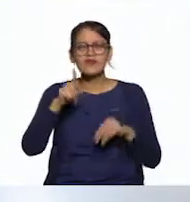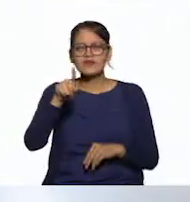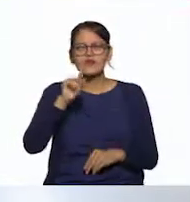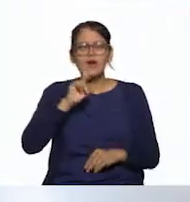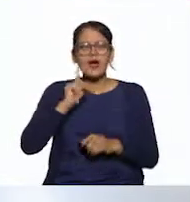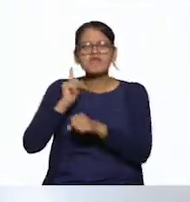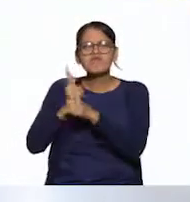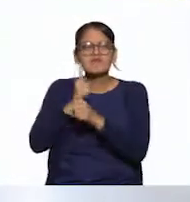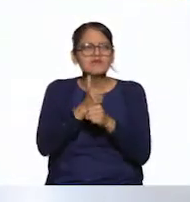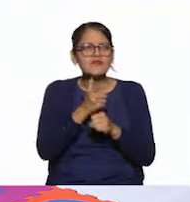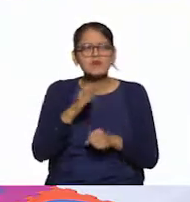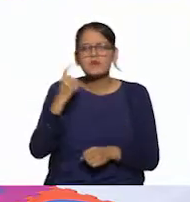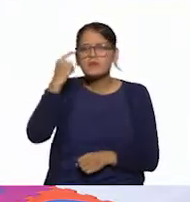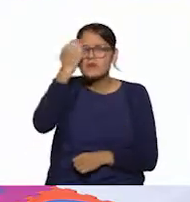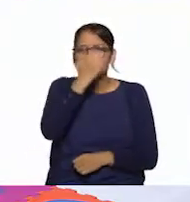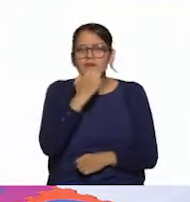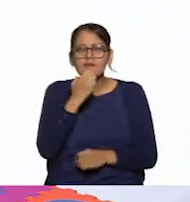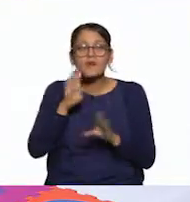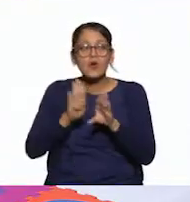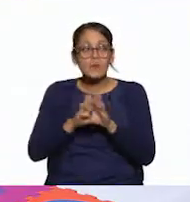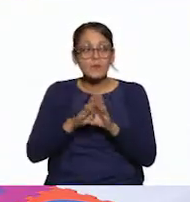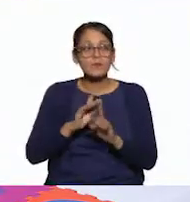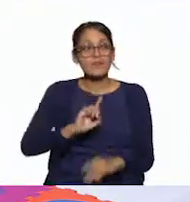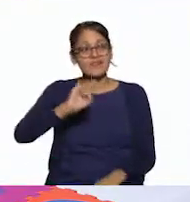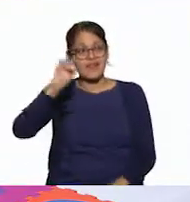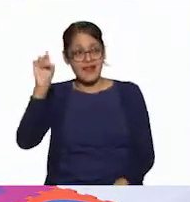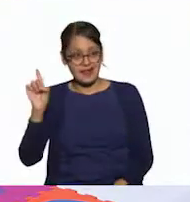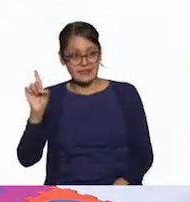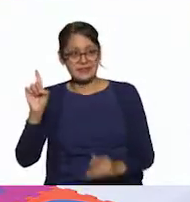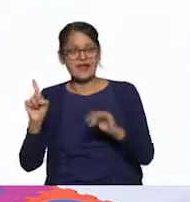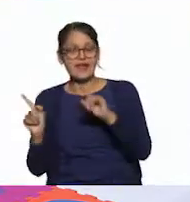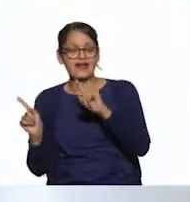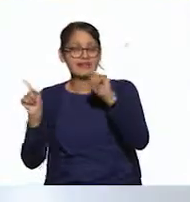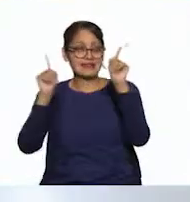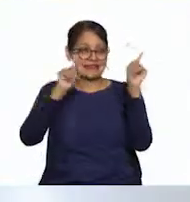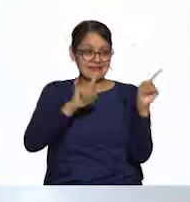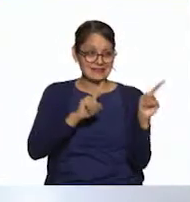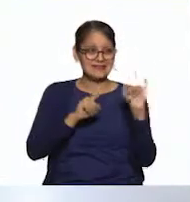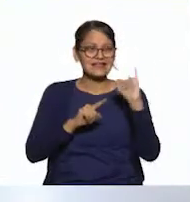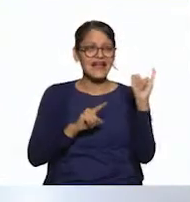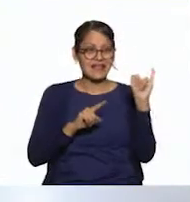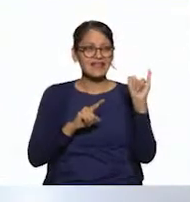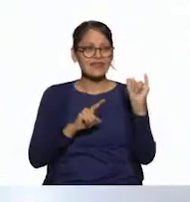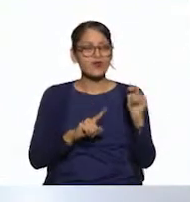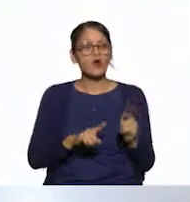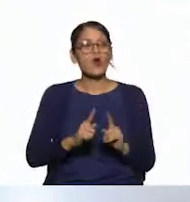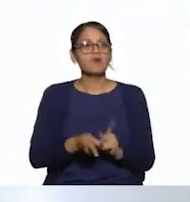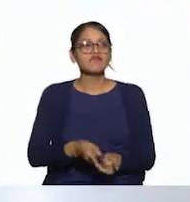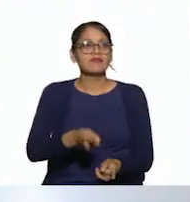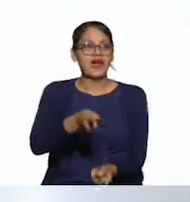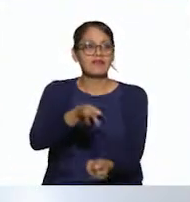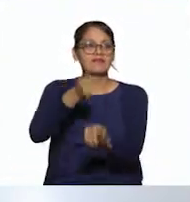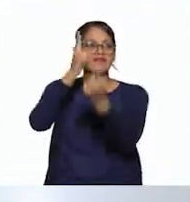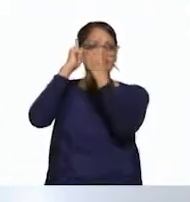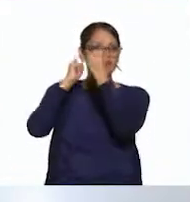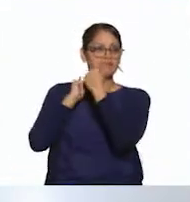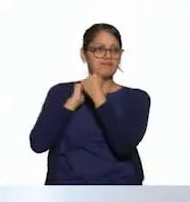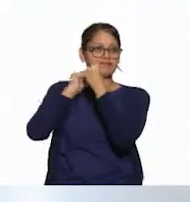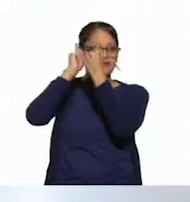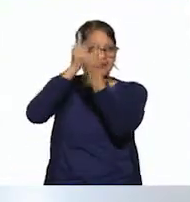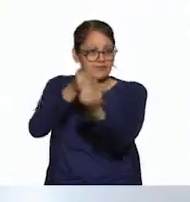explorando de derecha a izquierda o de adelante a atrás.